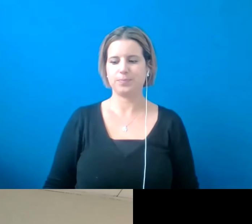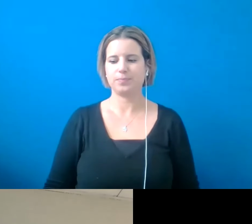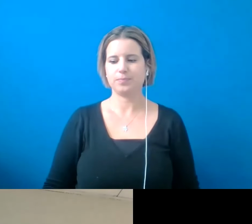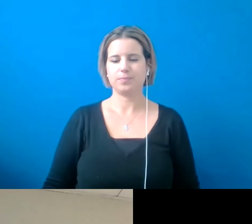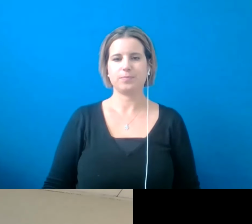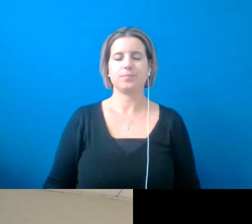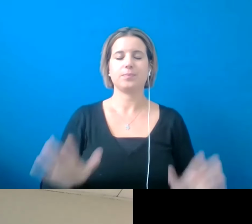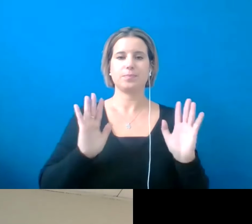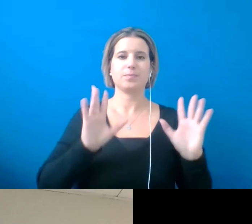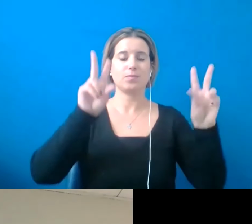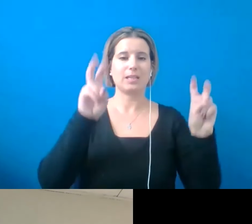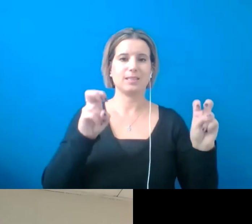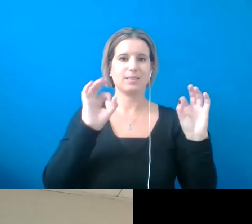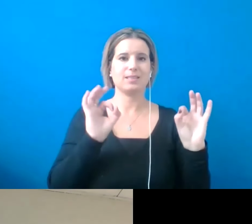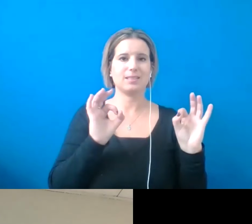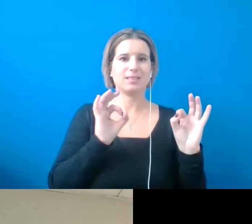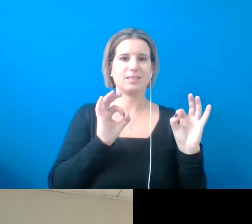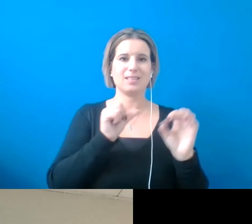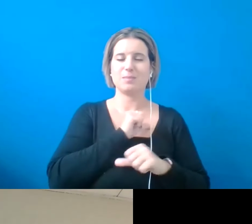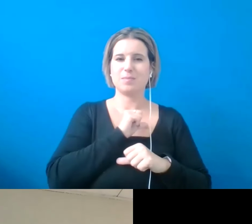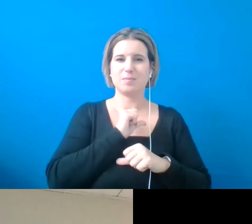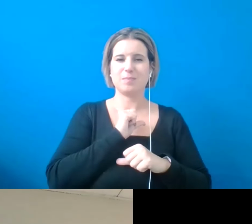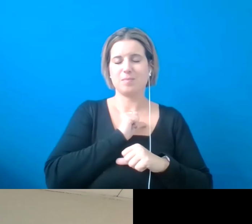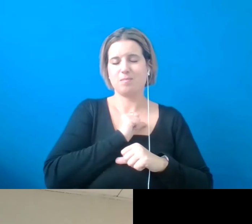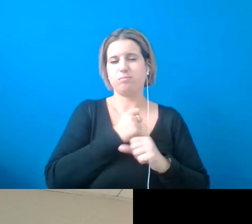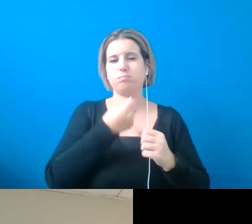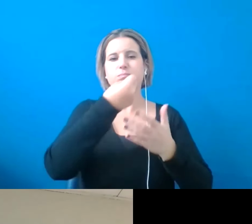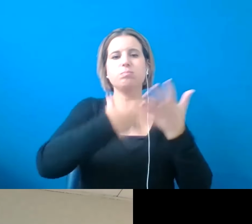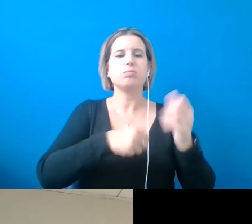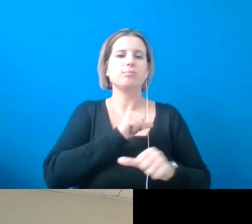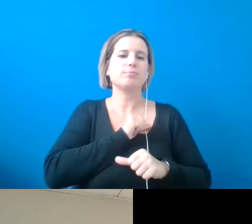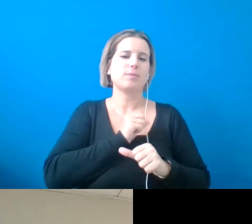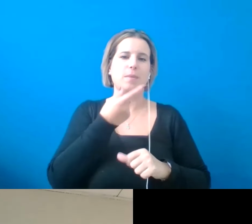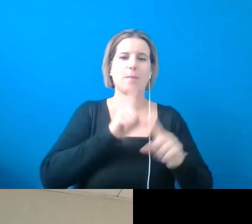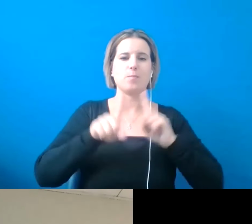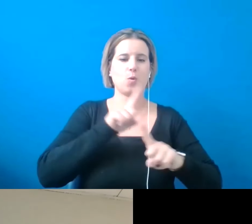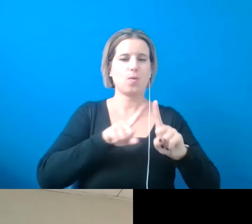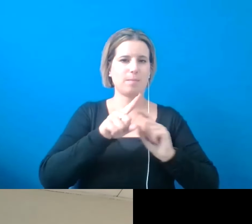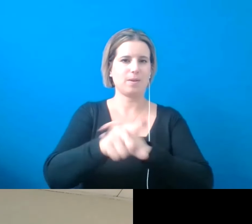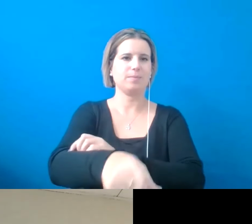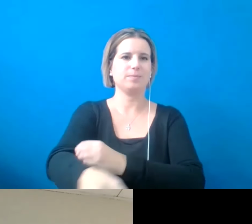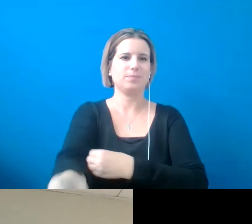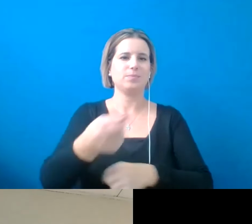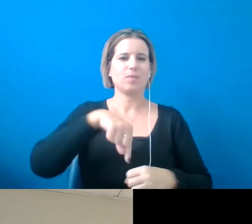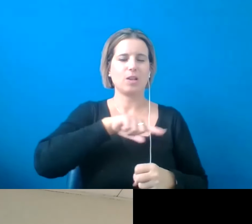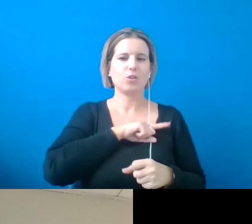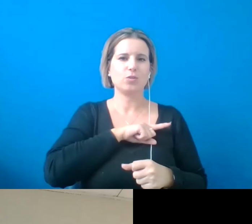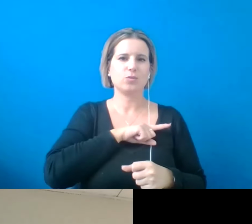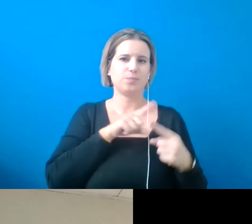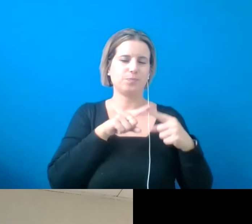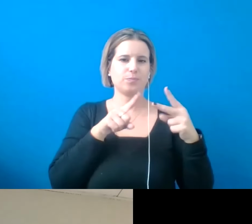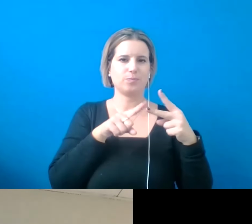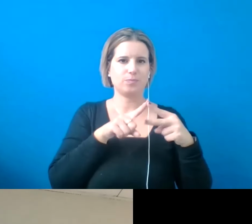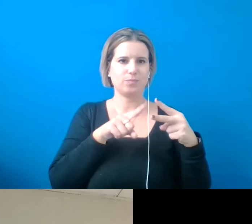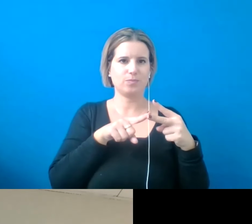respecto a la espera que es uno de los problemas más importantes que se han comentado pues nosotros tenemos como dos cosas